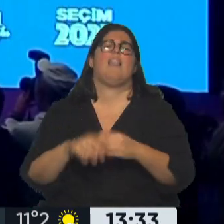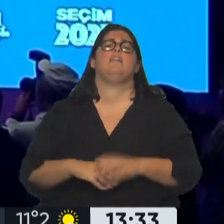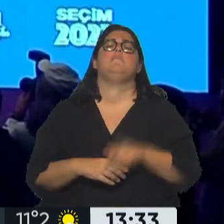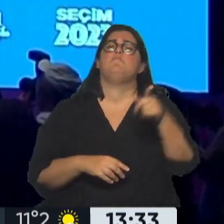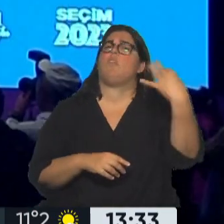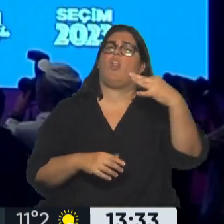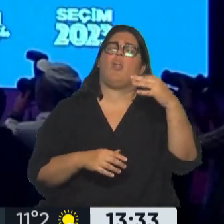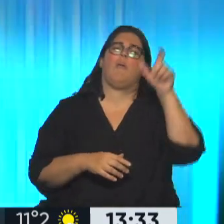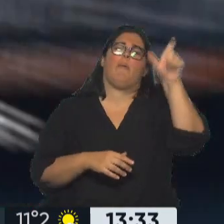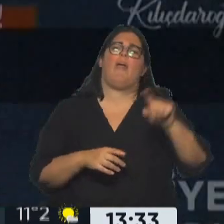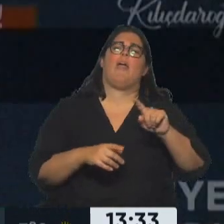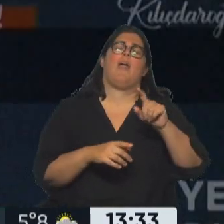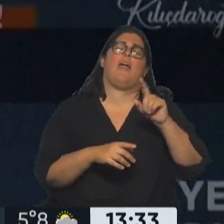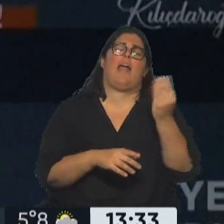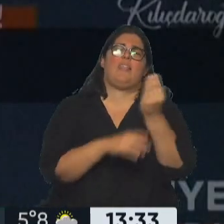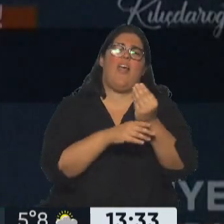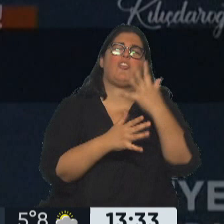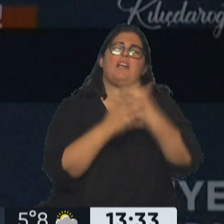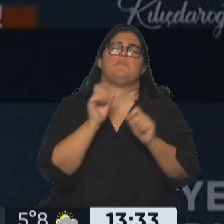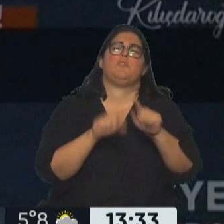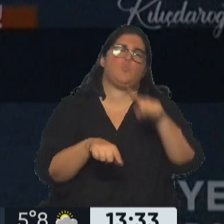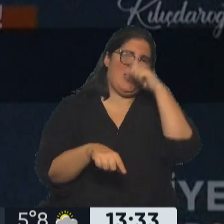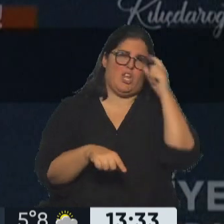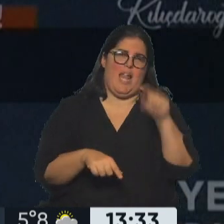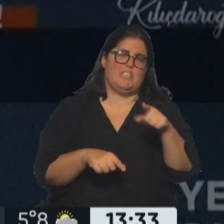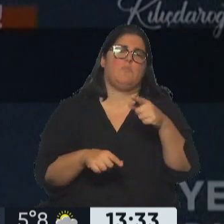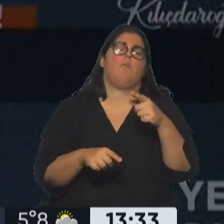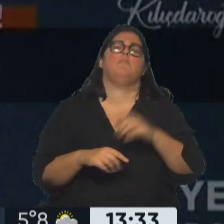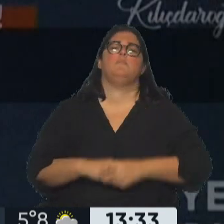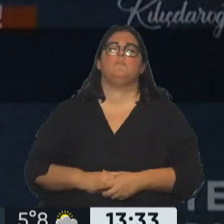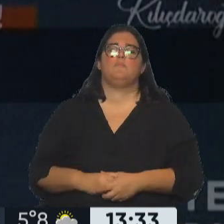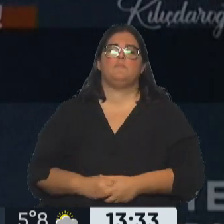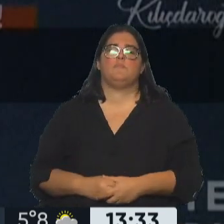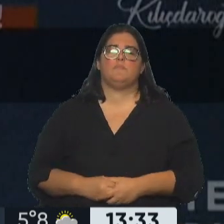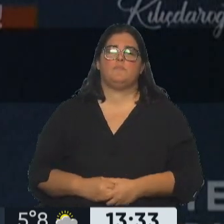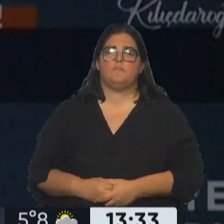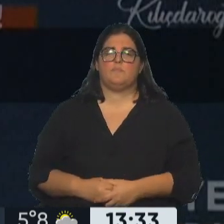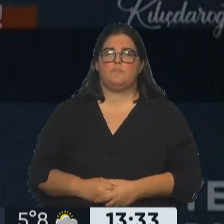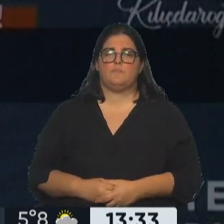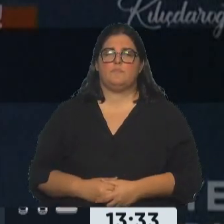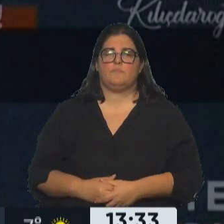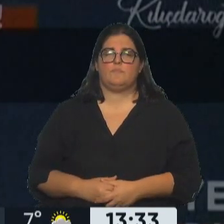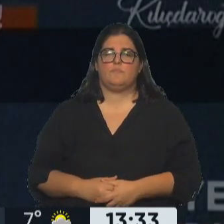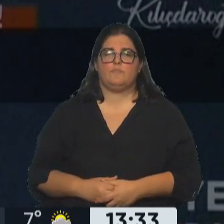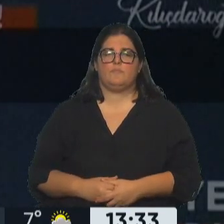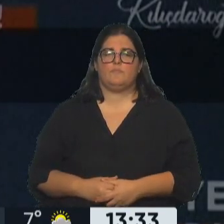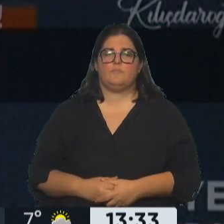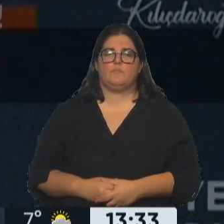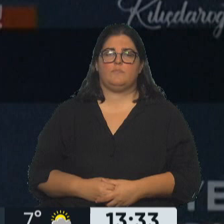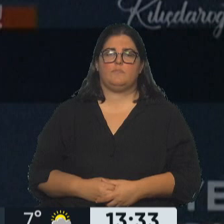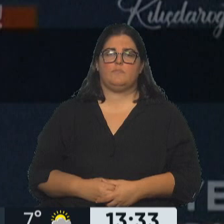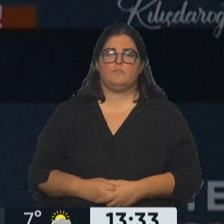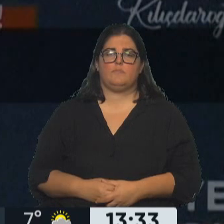sumar votos de esa franja. Bütün vatandaşlarıma ilan ediyorum. Ben terör örgütleriyle masaya